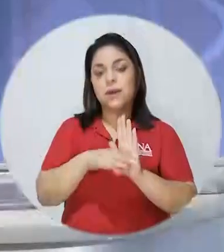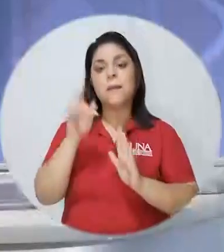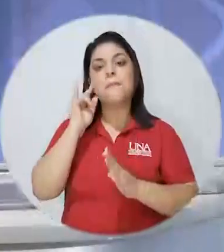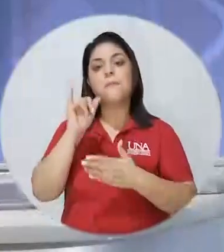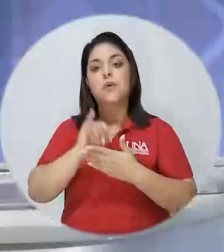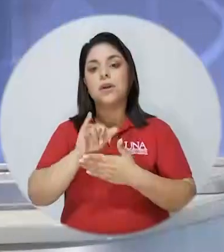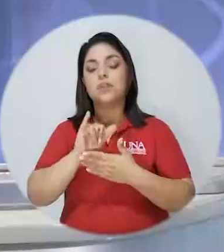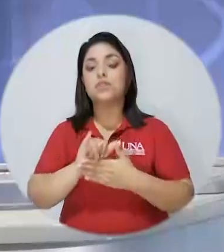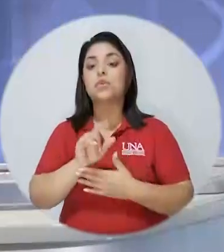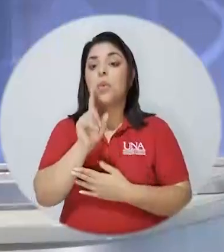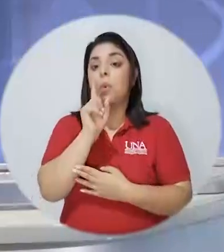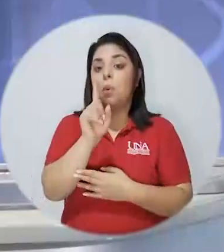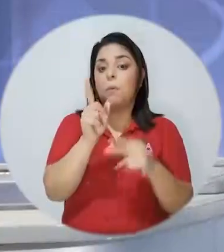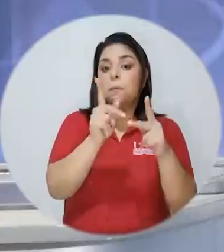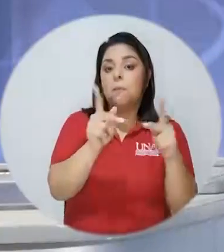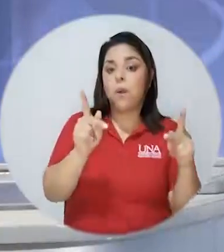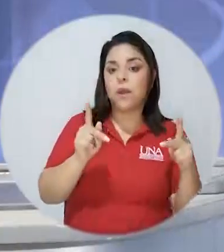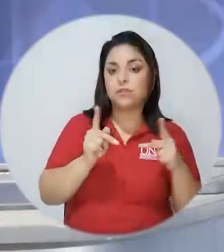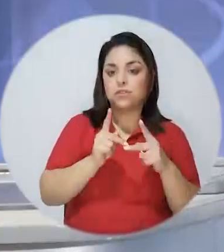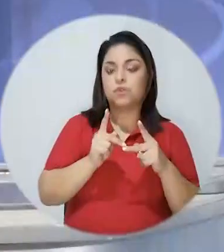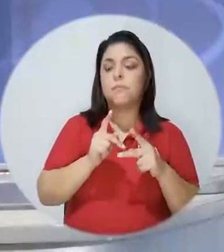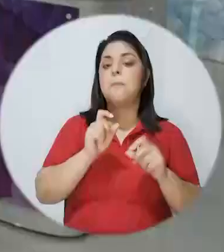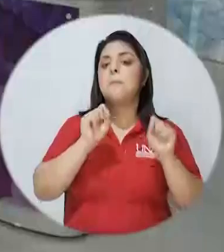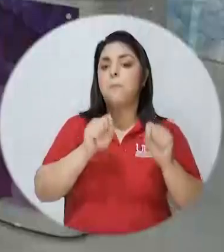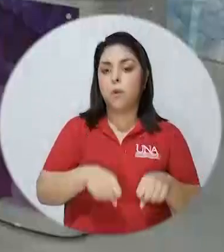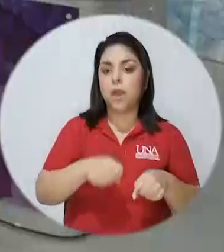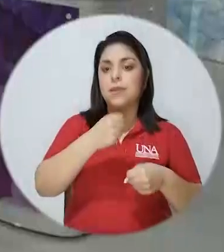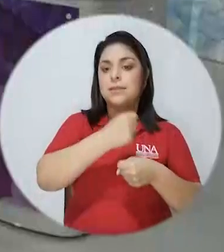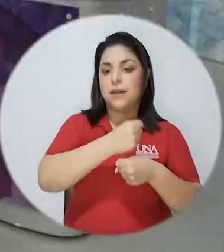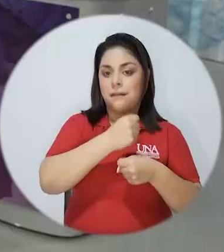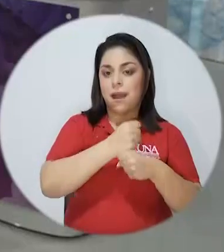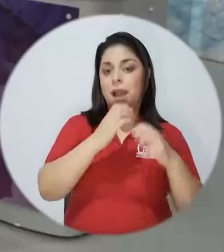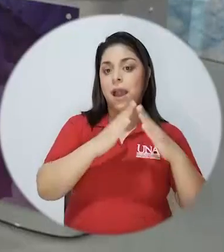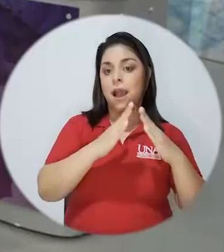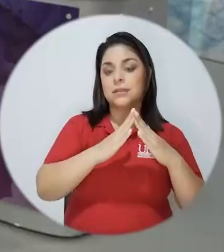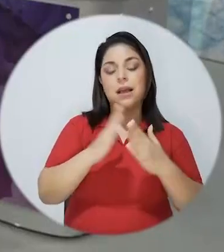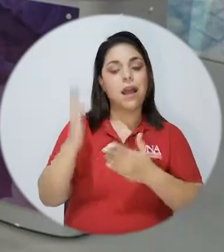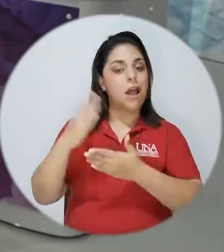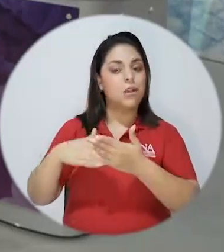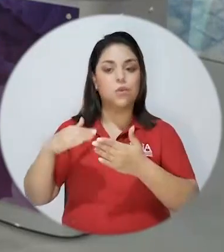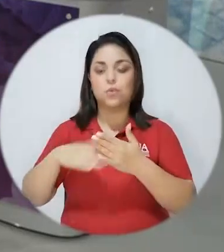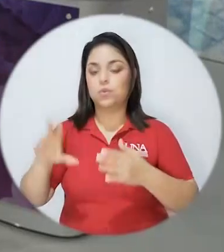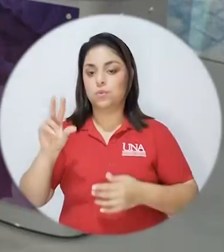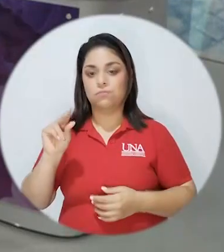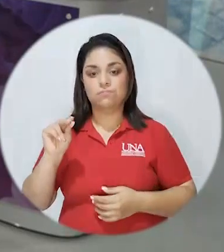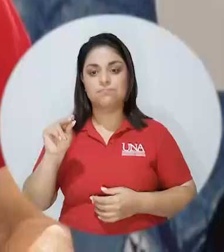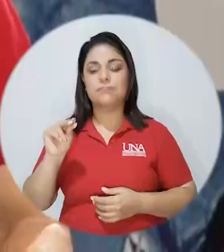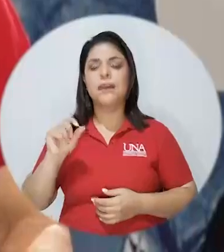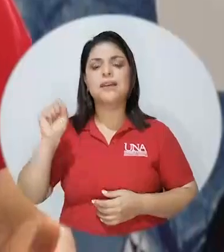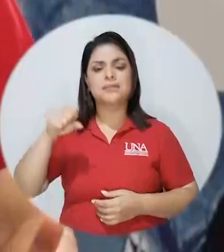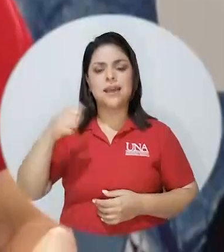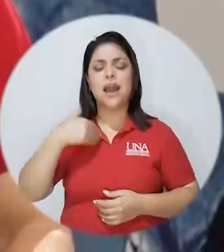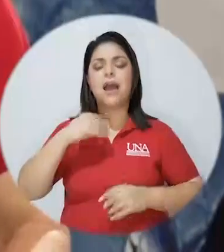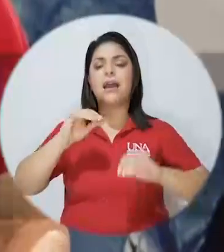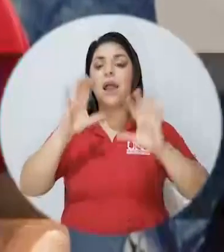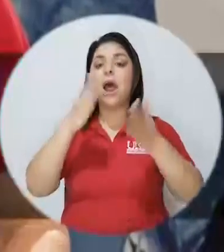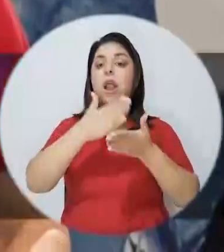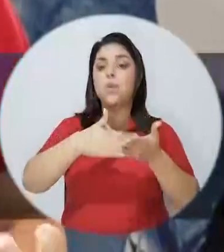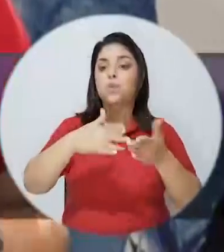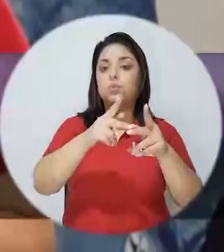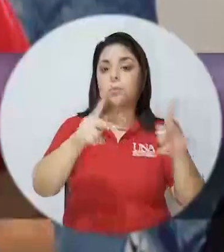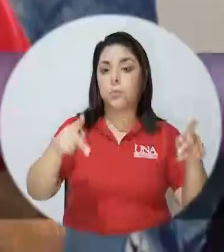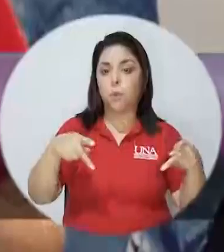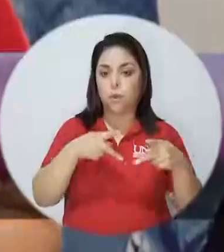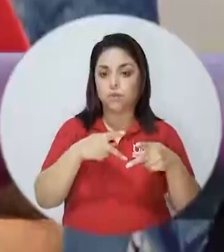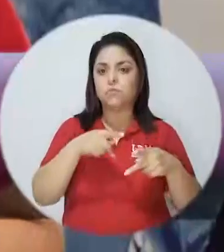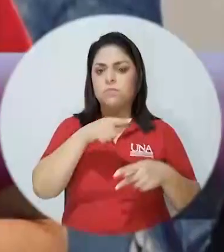es un puesto teletrabajable o no, o hay una mezcla también ahí. Sí, hay claro que hay puestos que son teletrabajables eminentemente porque